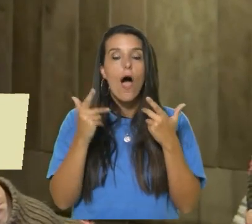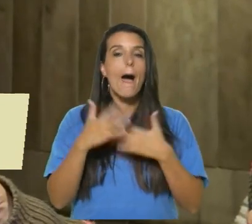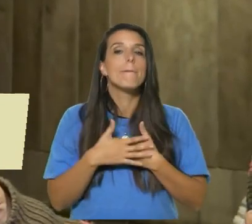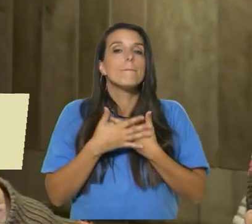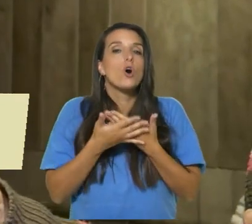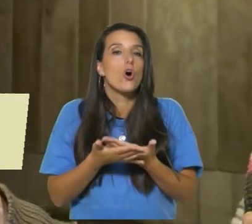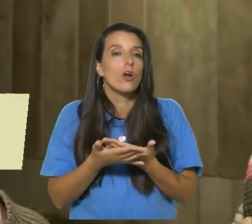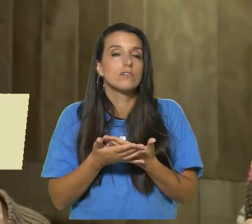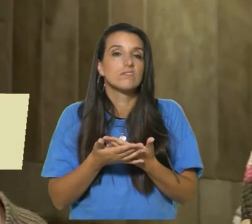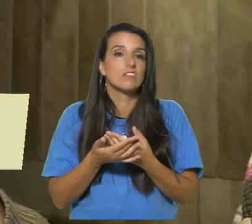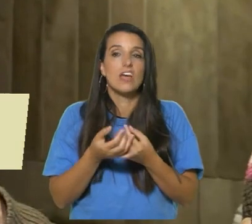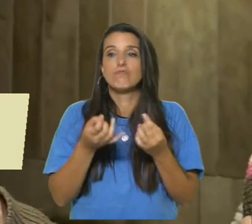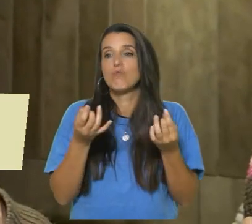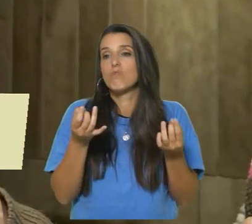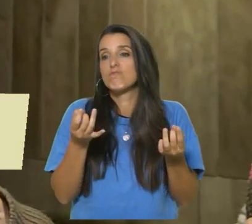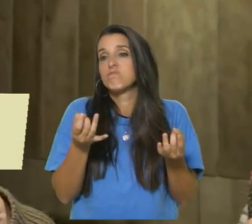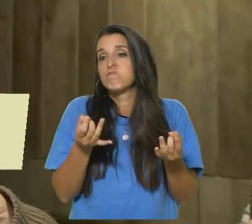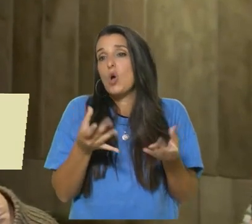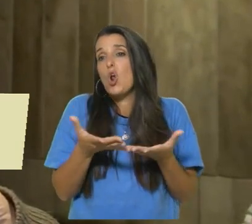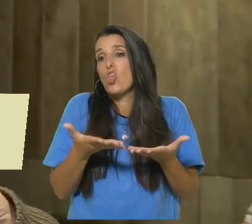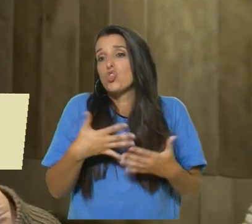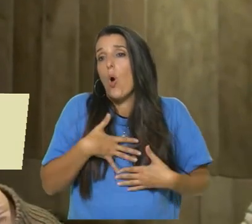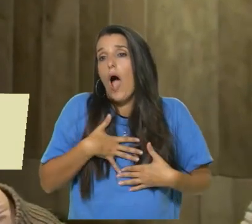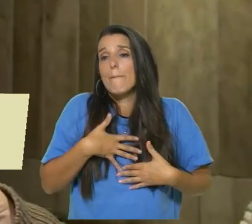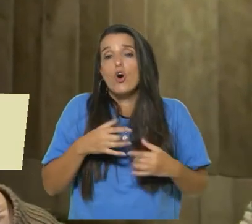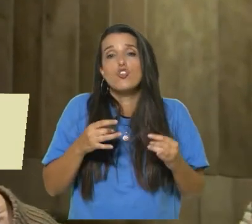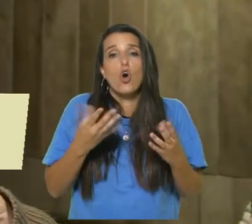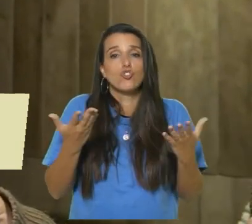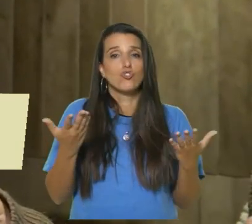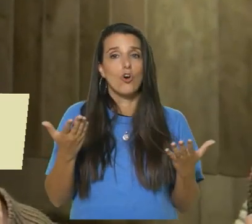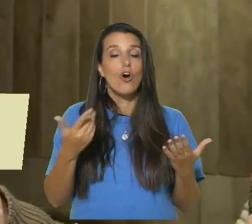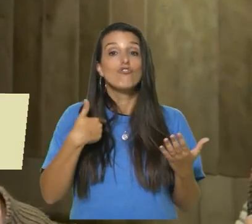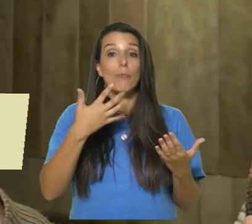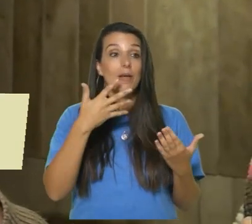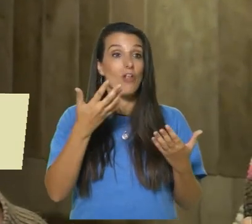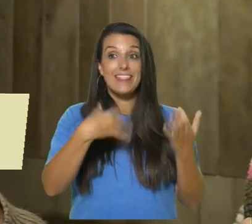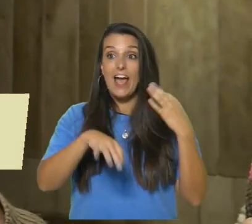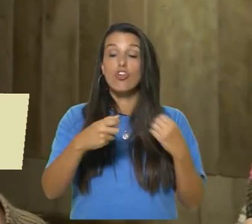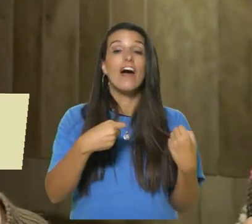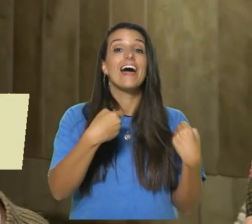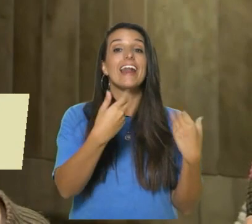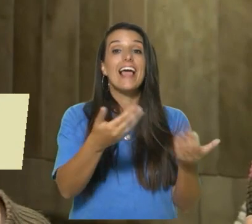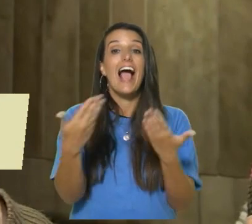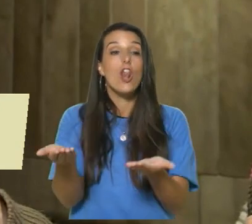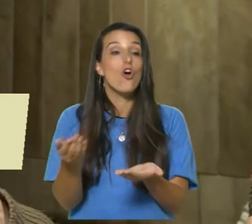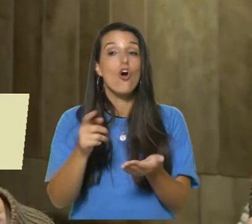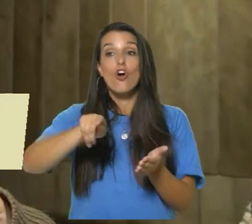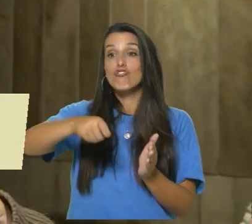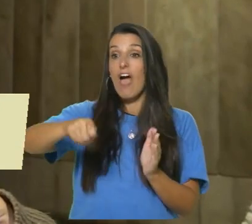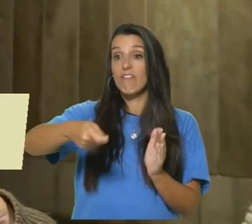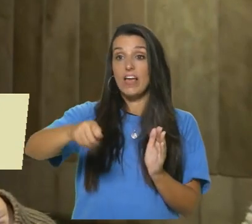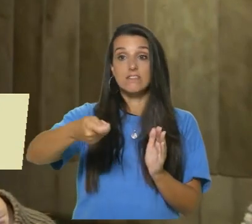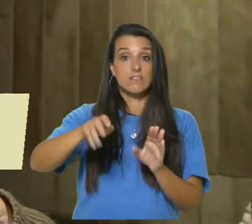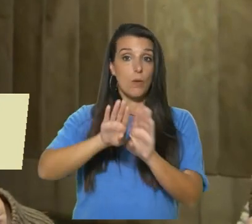propio muy dañado para convencernos yo regalo llaves en el espectáculo sí llaves comunes llaves de